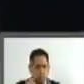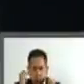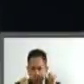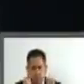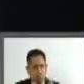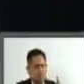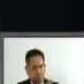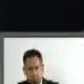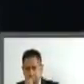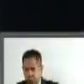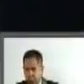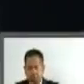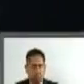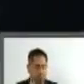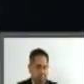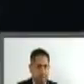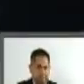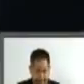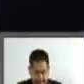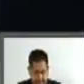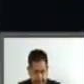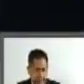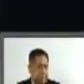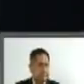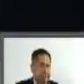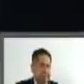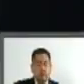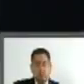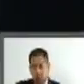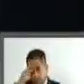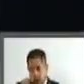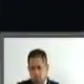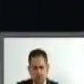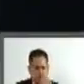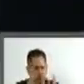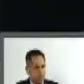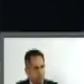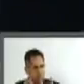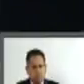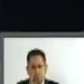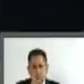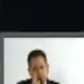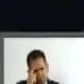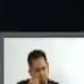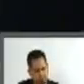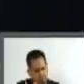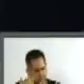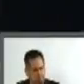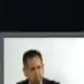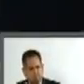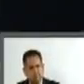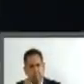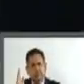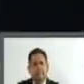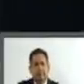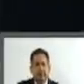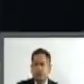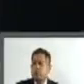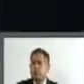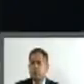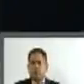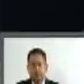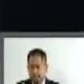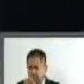ambos países. Actualmente, el Gobierno de México promueve oportunidades para incrementar considerablemente el número